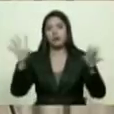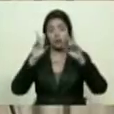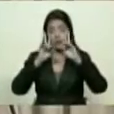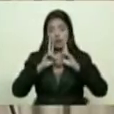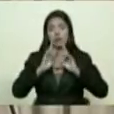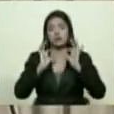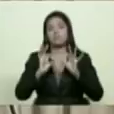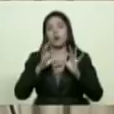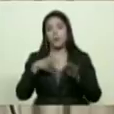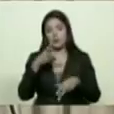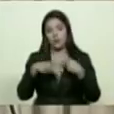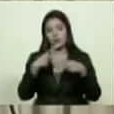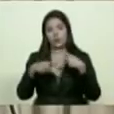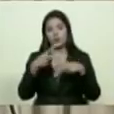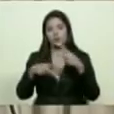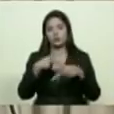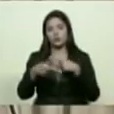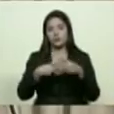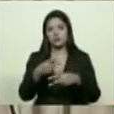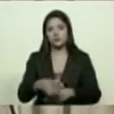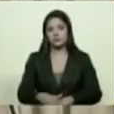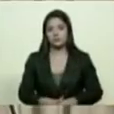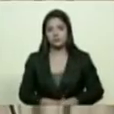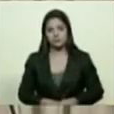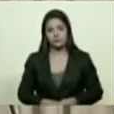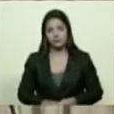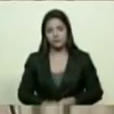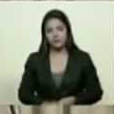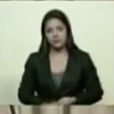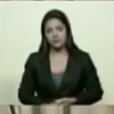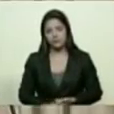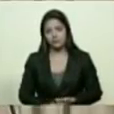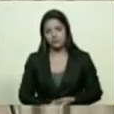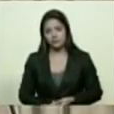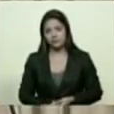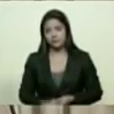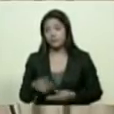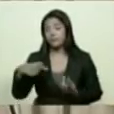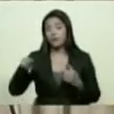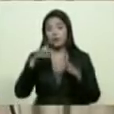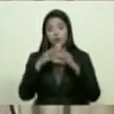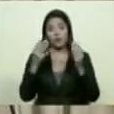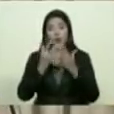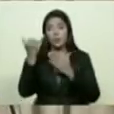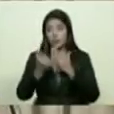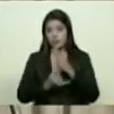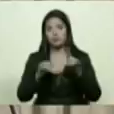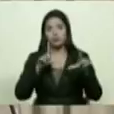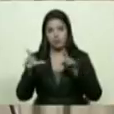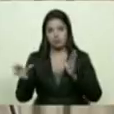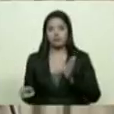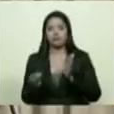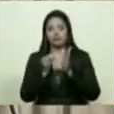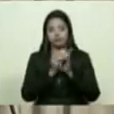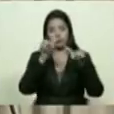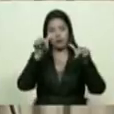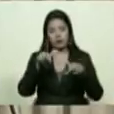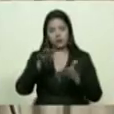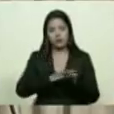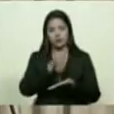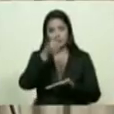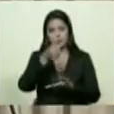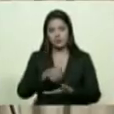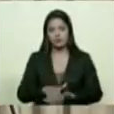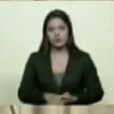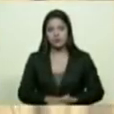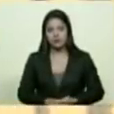limpias para producir minería digital. Esos proyectos también están incorporados dentro de esta superintendencia.